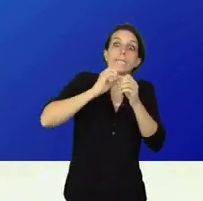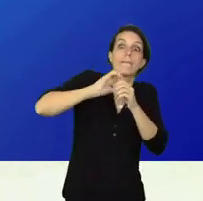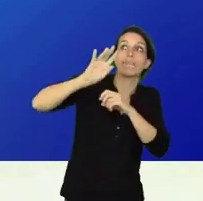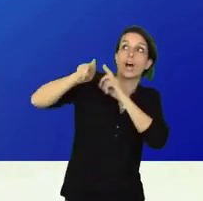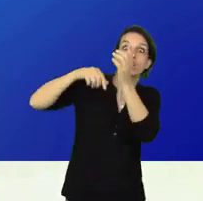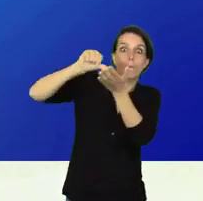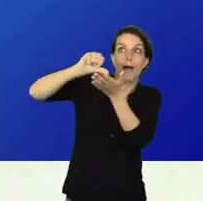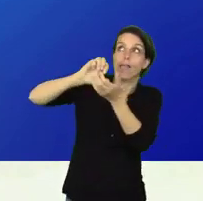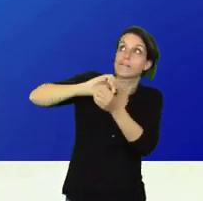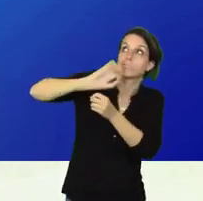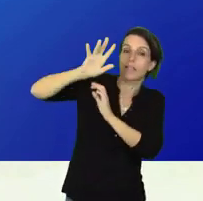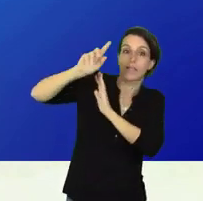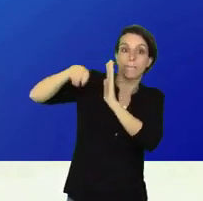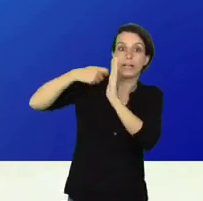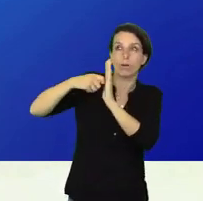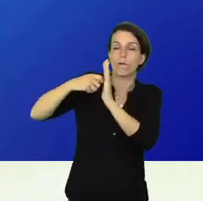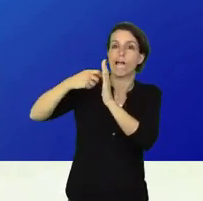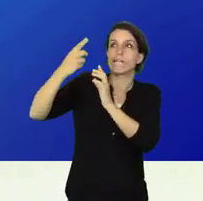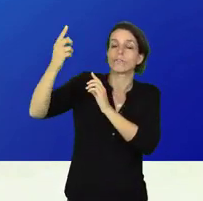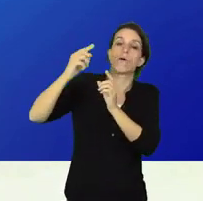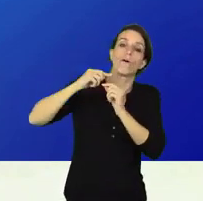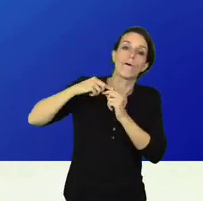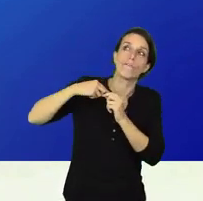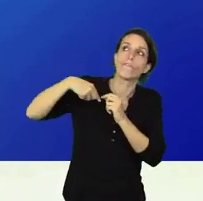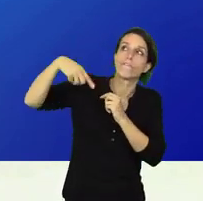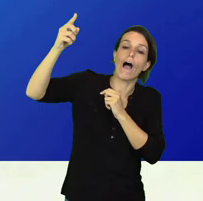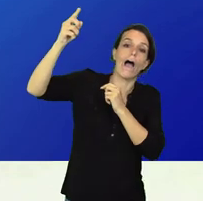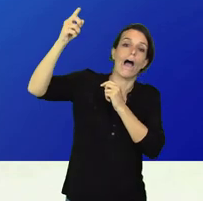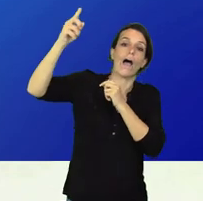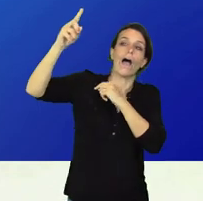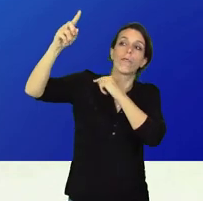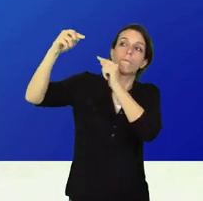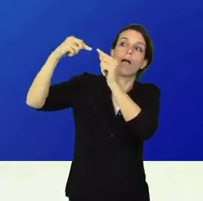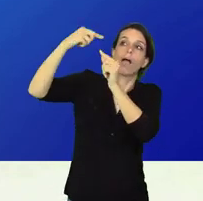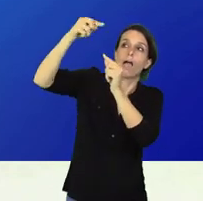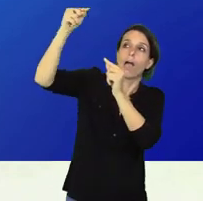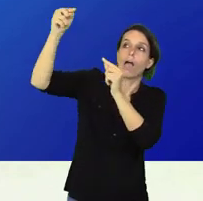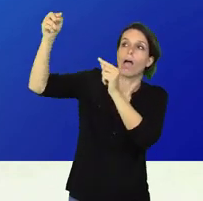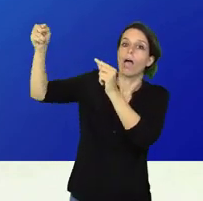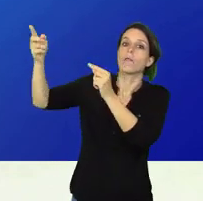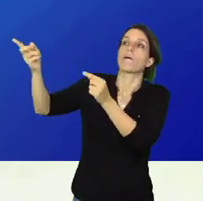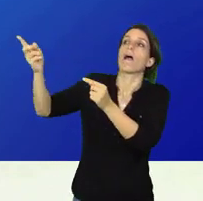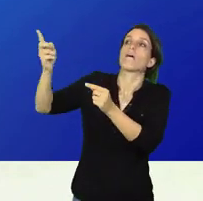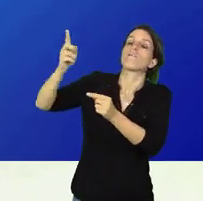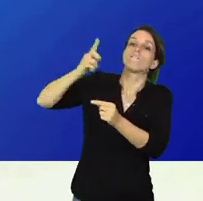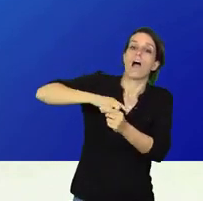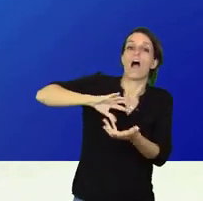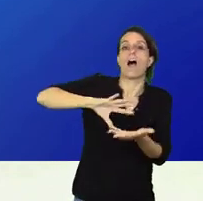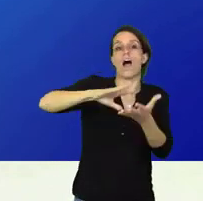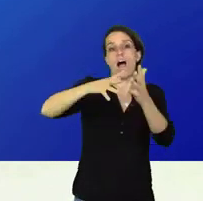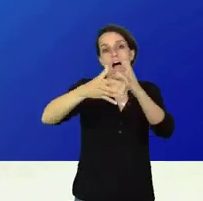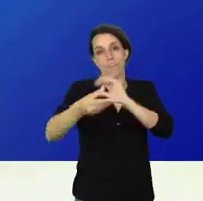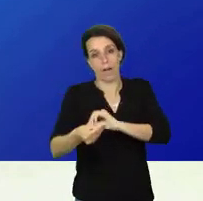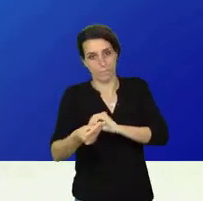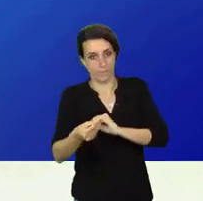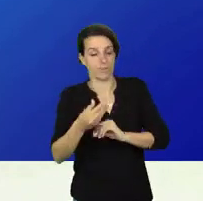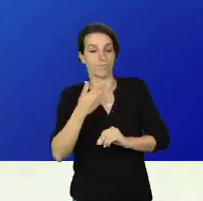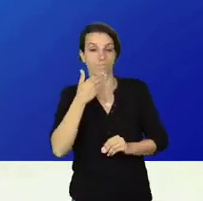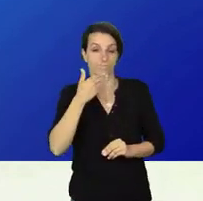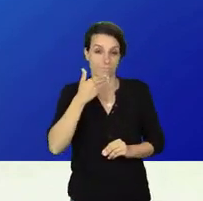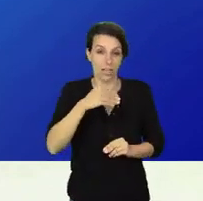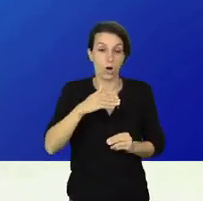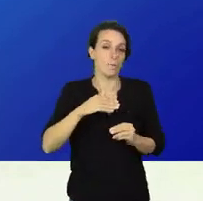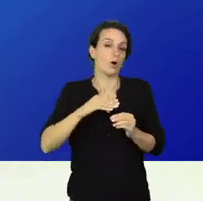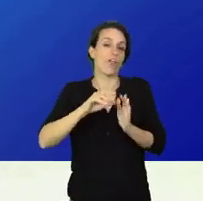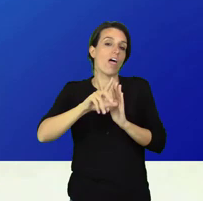exterior. Pero eso a veces trae algunas distancias entre aquellos que trabajan en la accesibilidad de las películas, aquellos